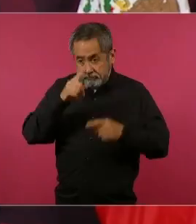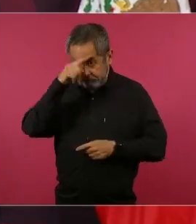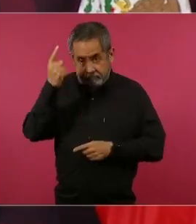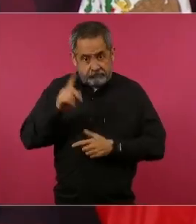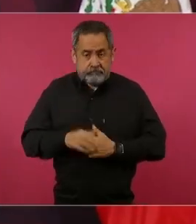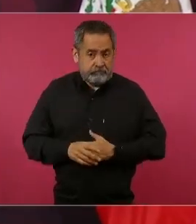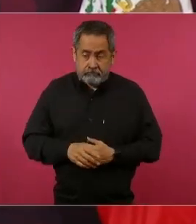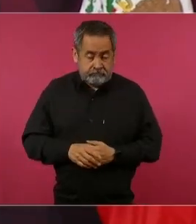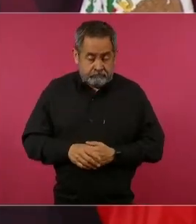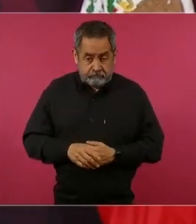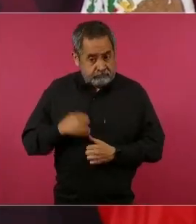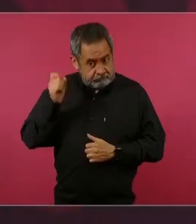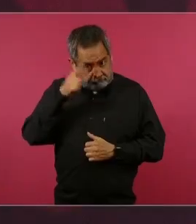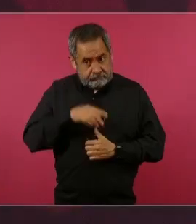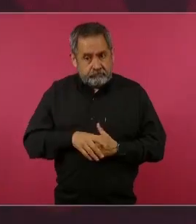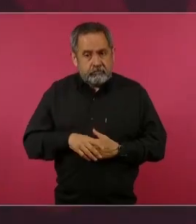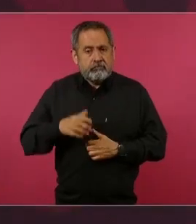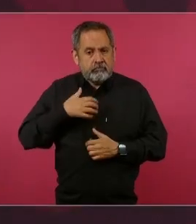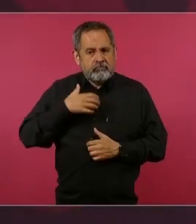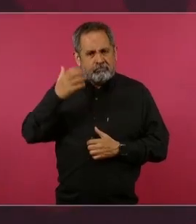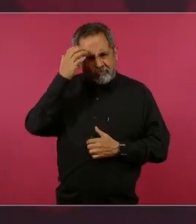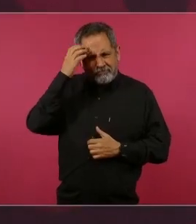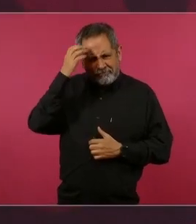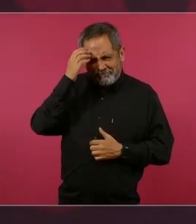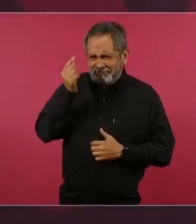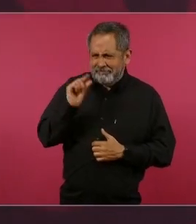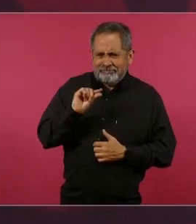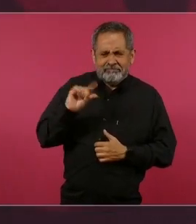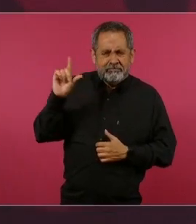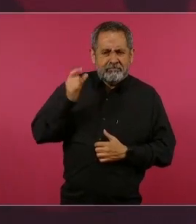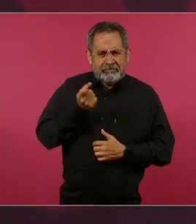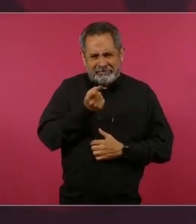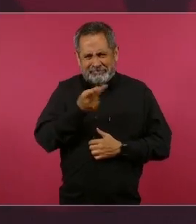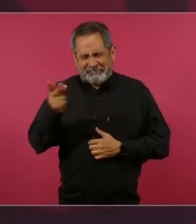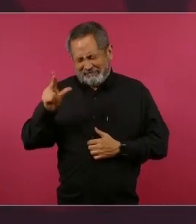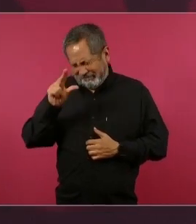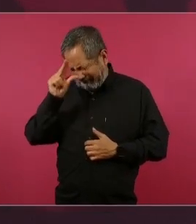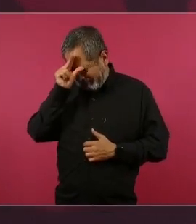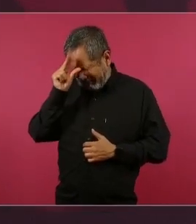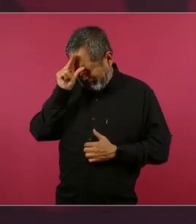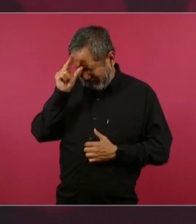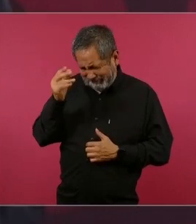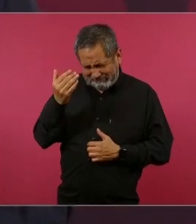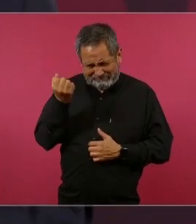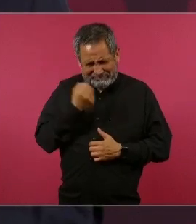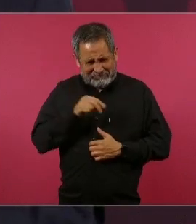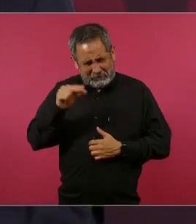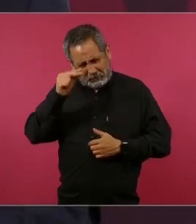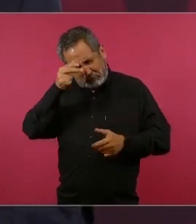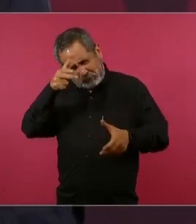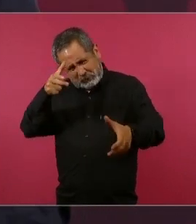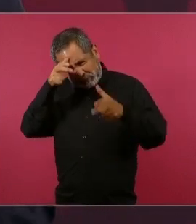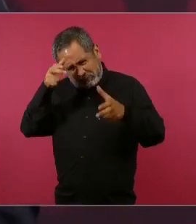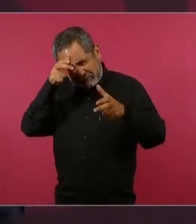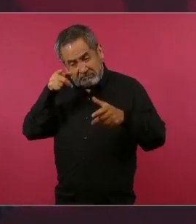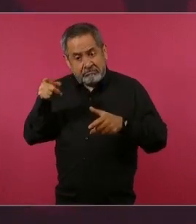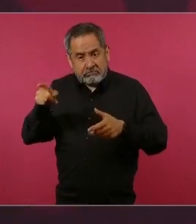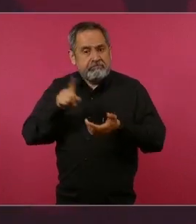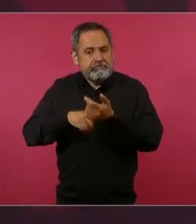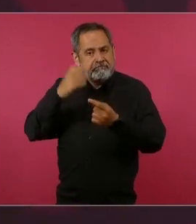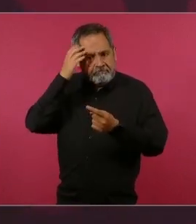Yo conozco casos, ¿no?, de gente brillante, brillante, brillante, brillante,